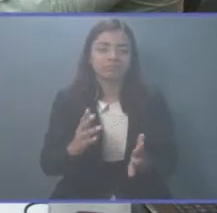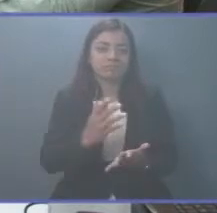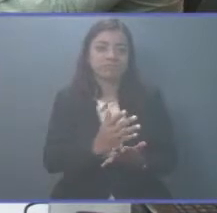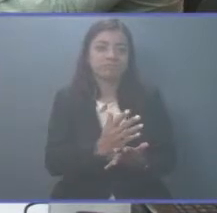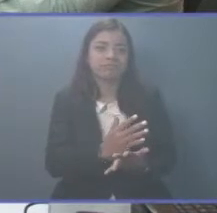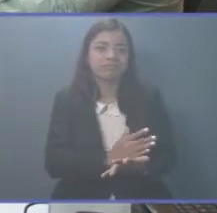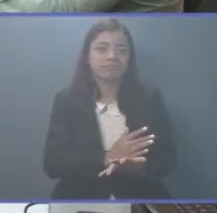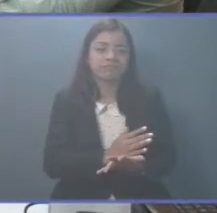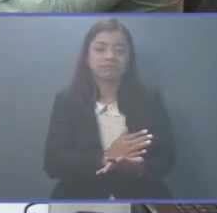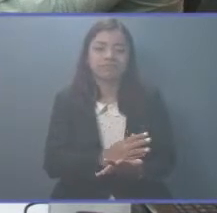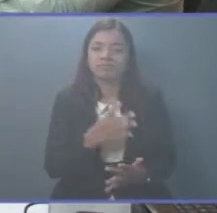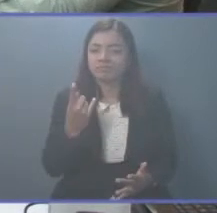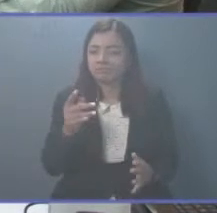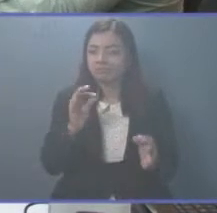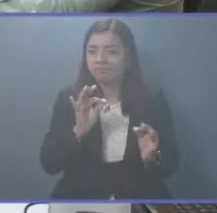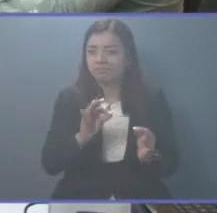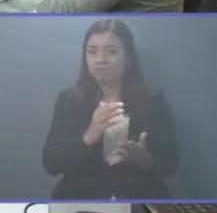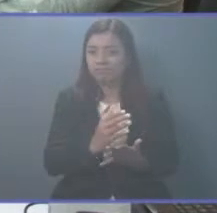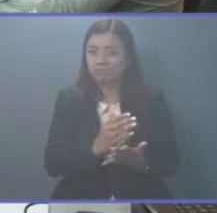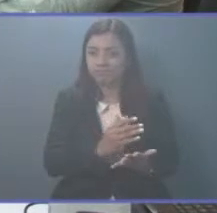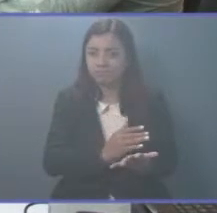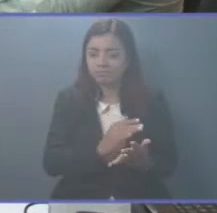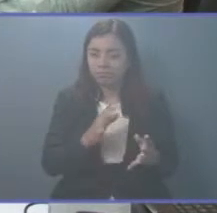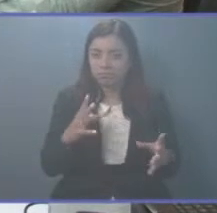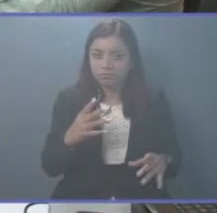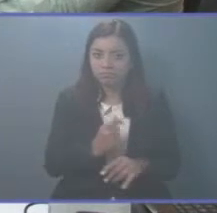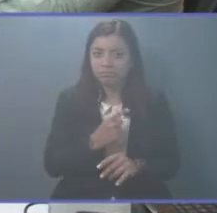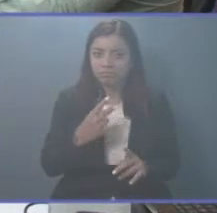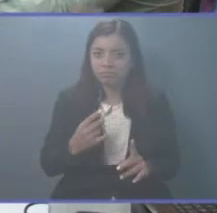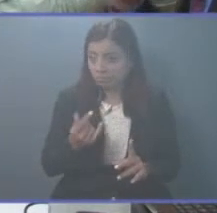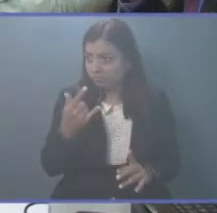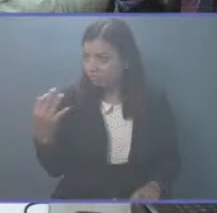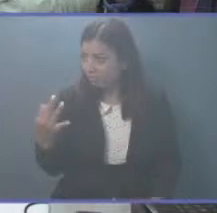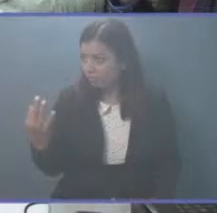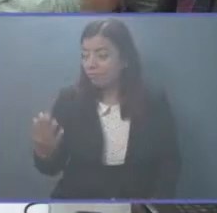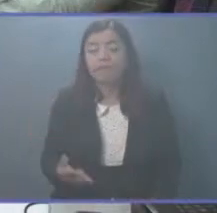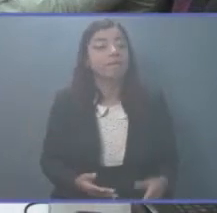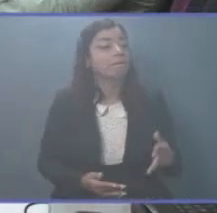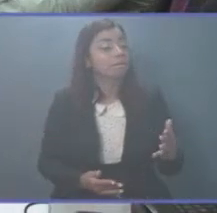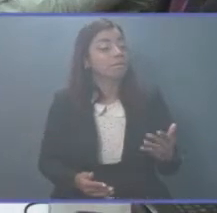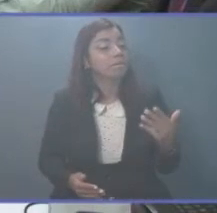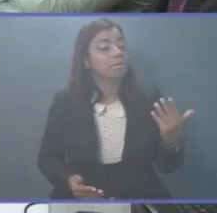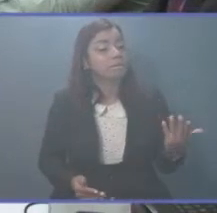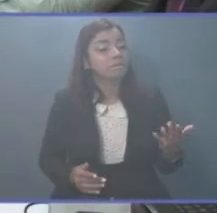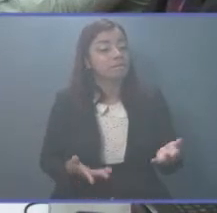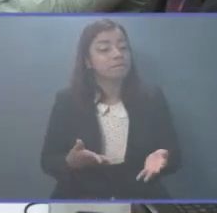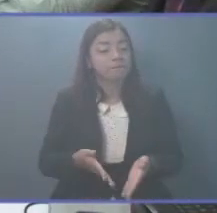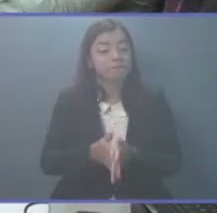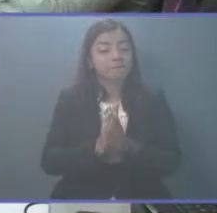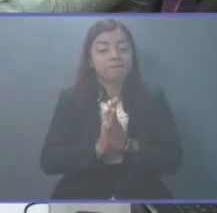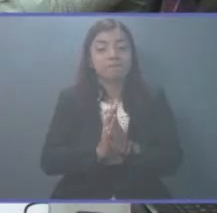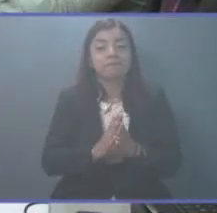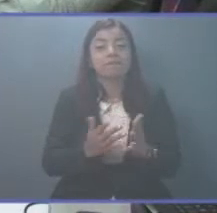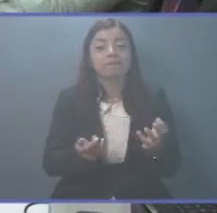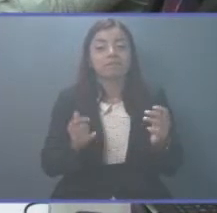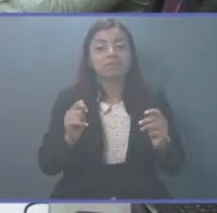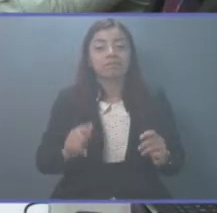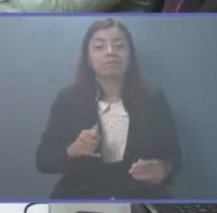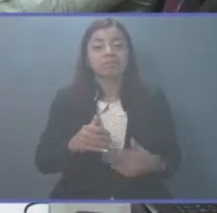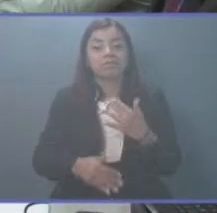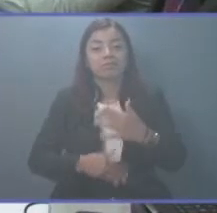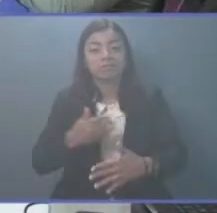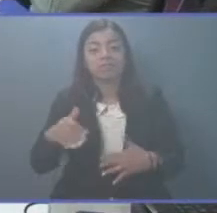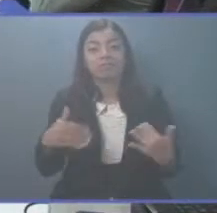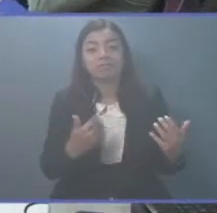diligenciadas, quizás solo ponerle a la brevedad posible. ¿Me lo podía leer, por favor? Cuando dice las solicitudes activas y pasivas